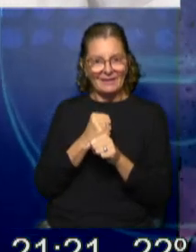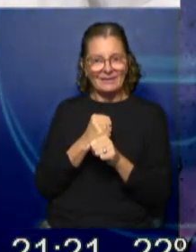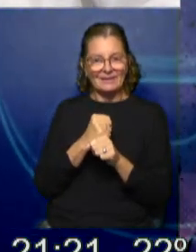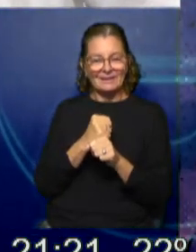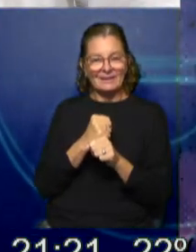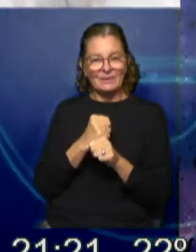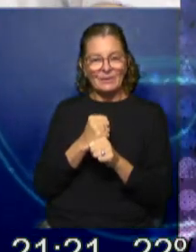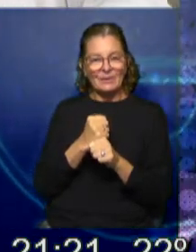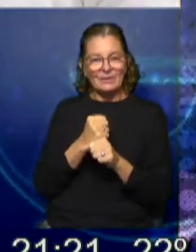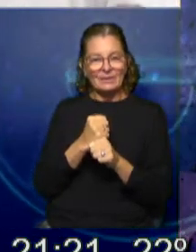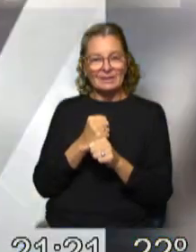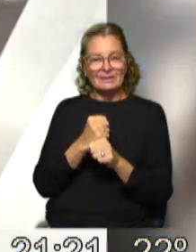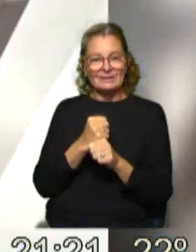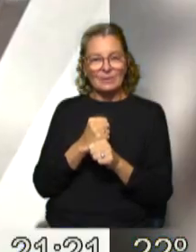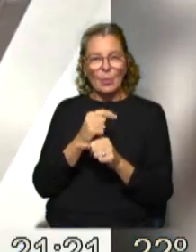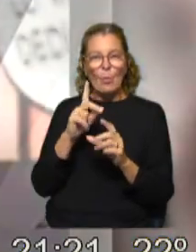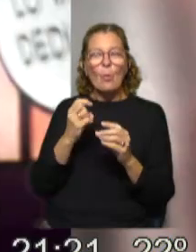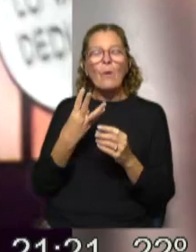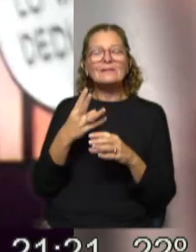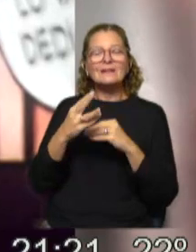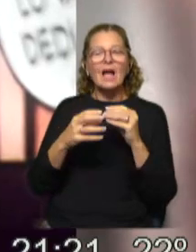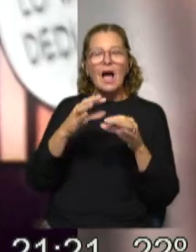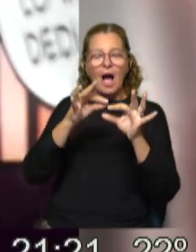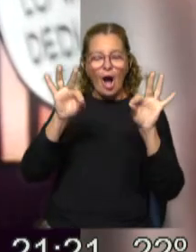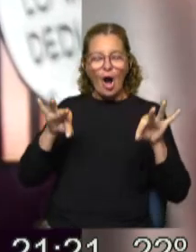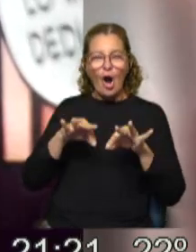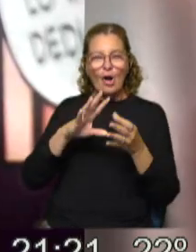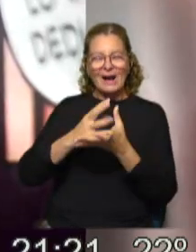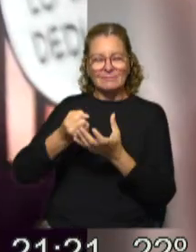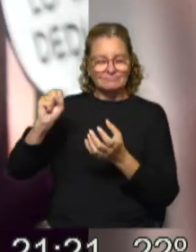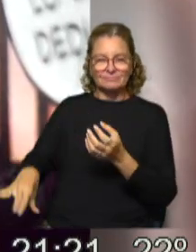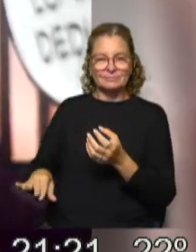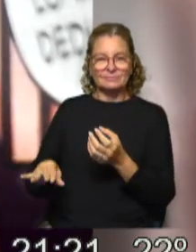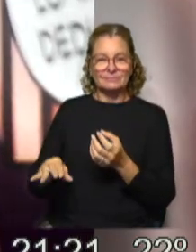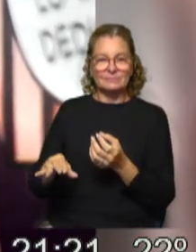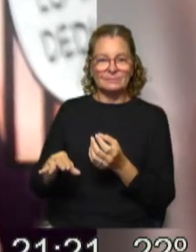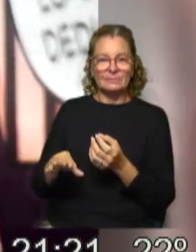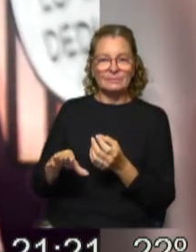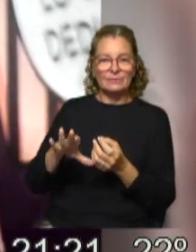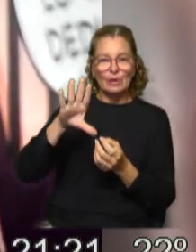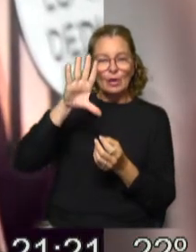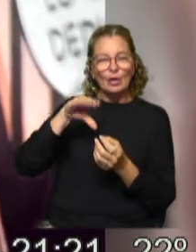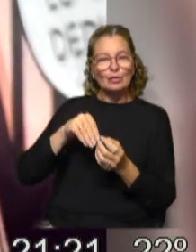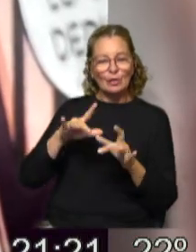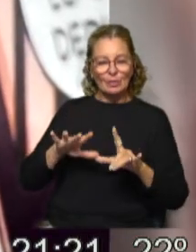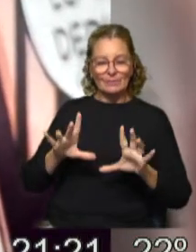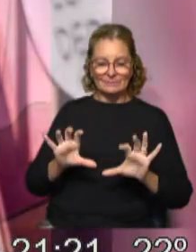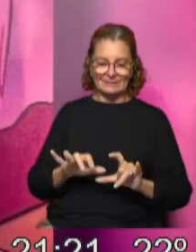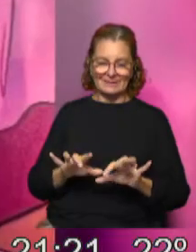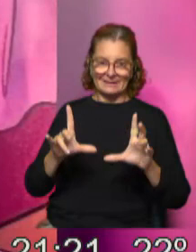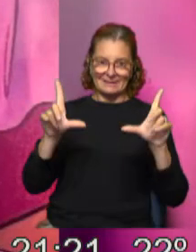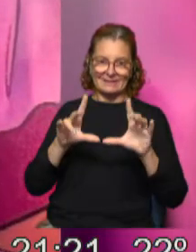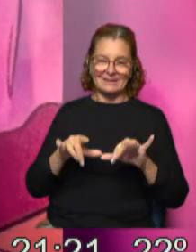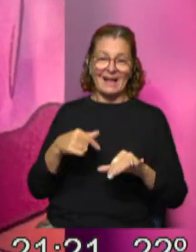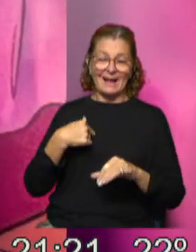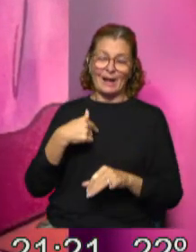¿Cuántas hojas se arrugaron y dijeron, no, esto... Ah, ¿hojas no? Ninguna. ¿Ninguna? Todo digital. Ah, todo digital. Digital. Mirá, acá hay un